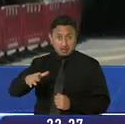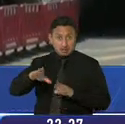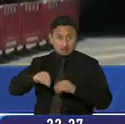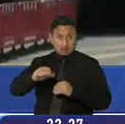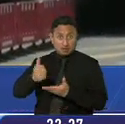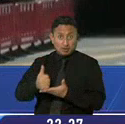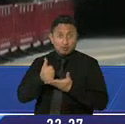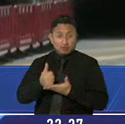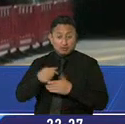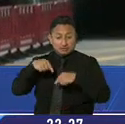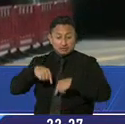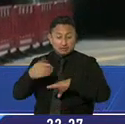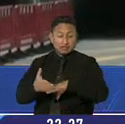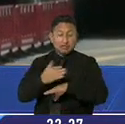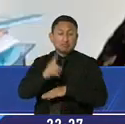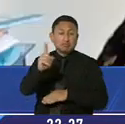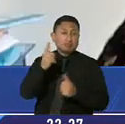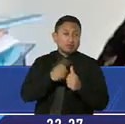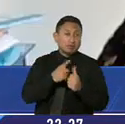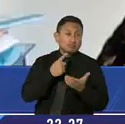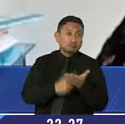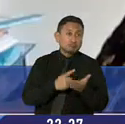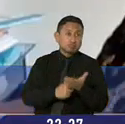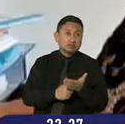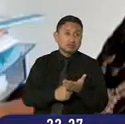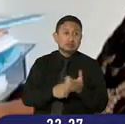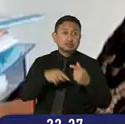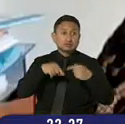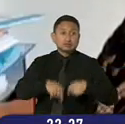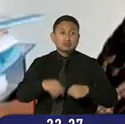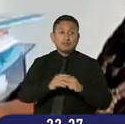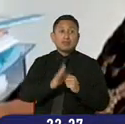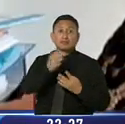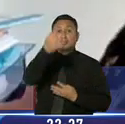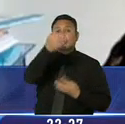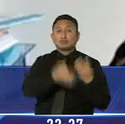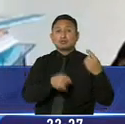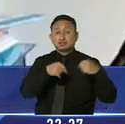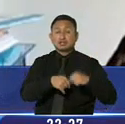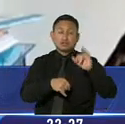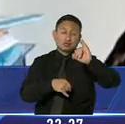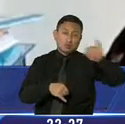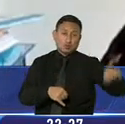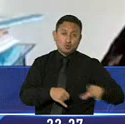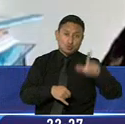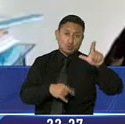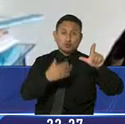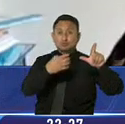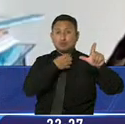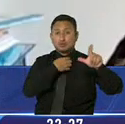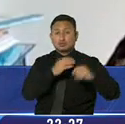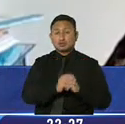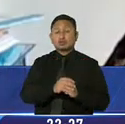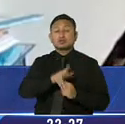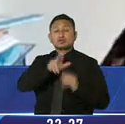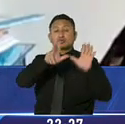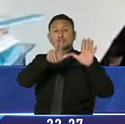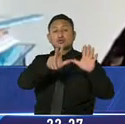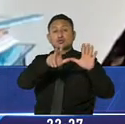serie de análisis. Tenemos un total atendidos entre julio y agosto de 823 personas